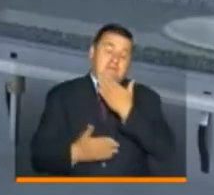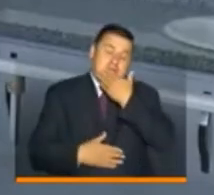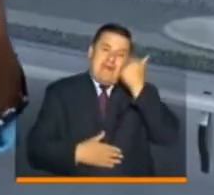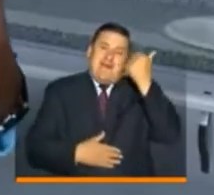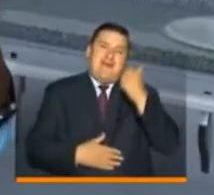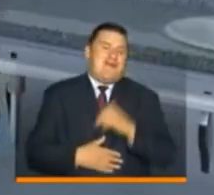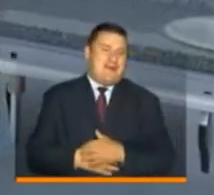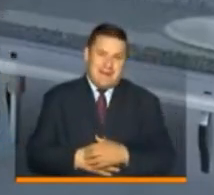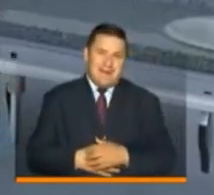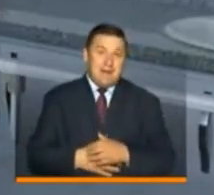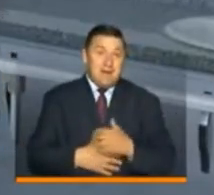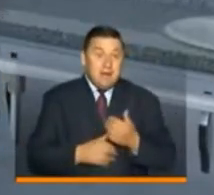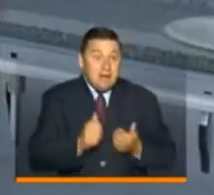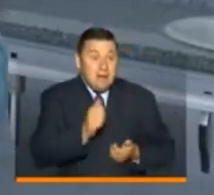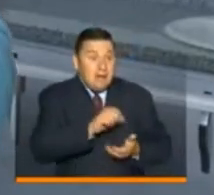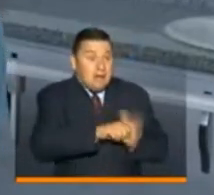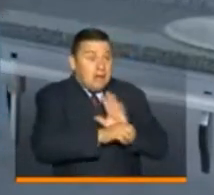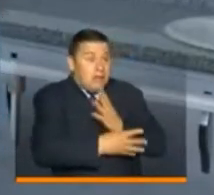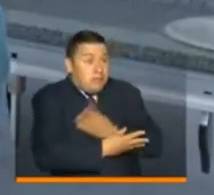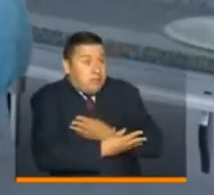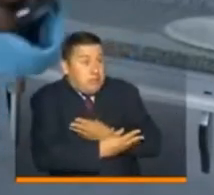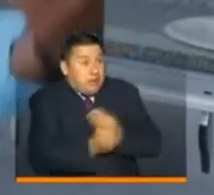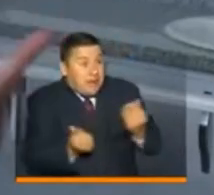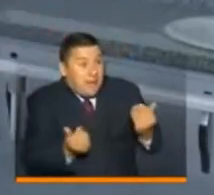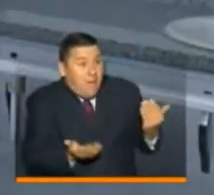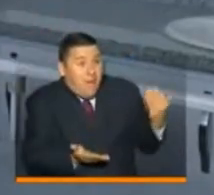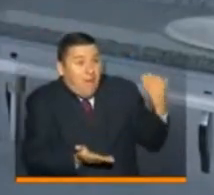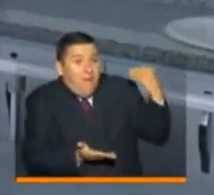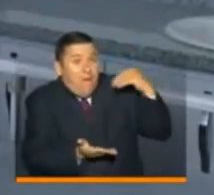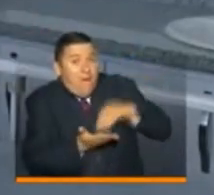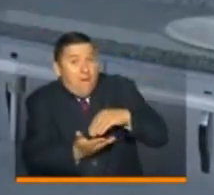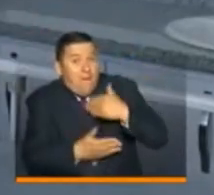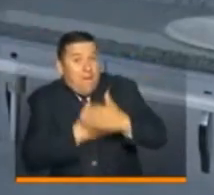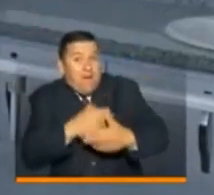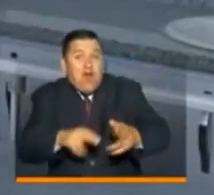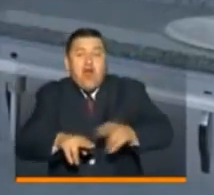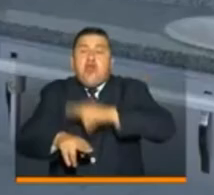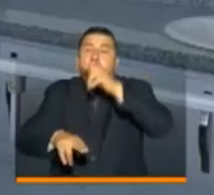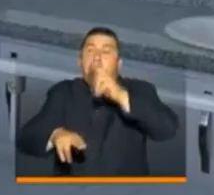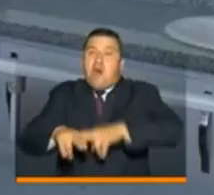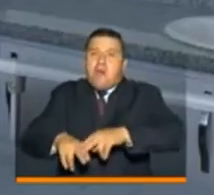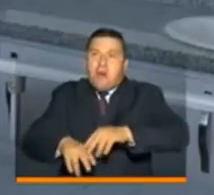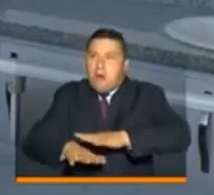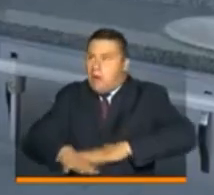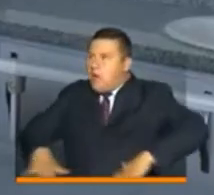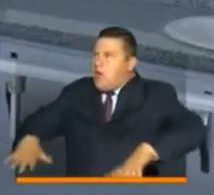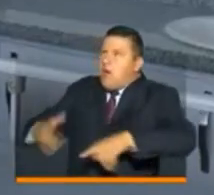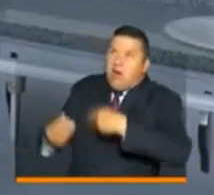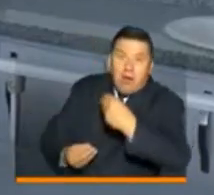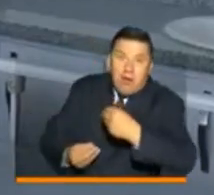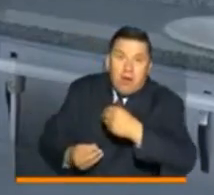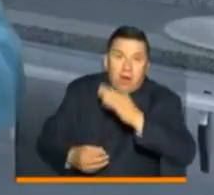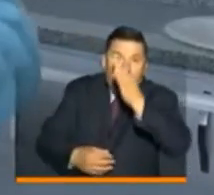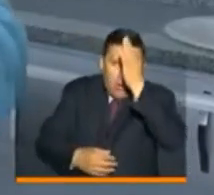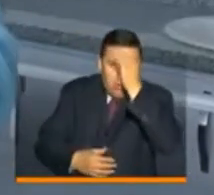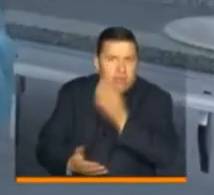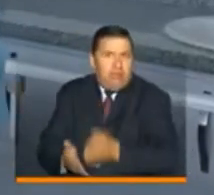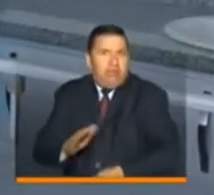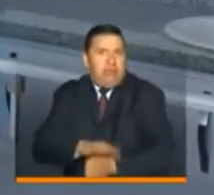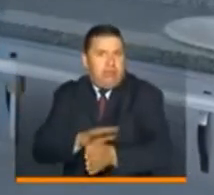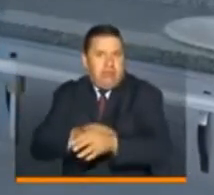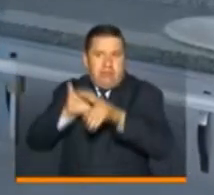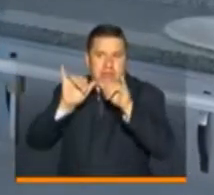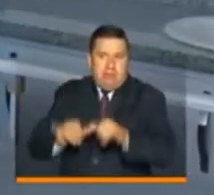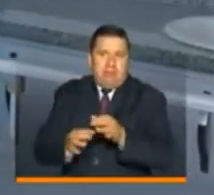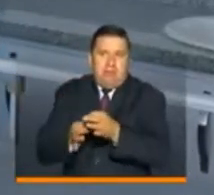es que cuando pase la pandemia, cuando ya volvamos a la normalidad, toda esta capacidad instalada, todos estos hospitales le van a